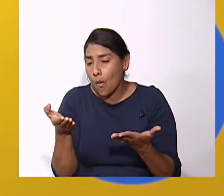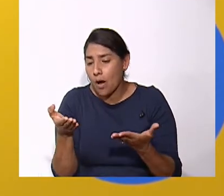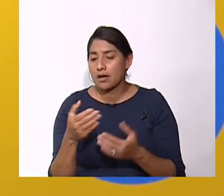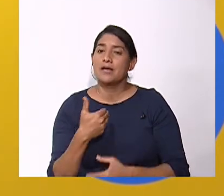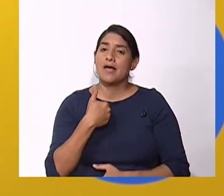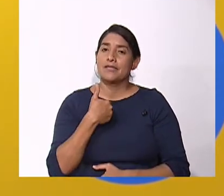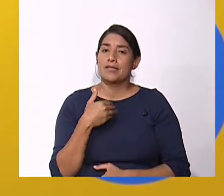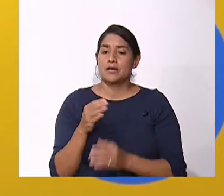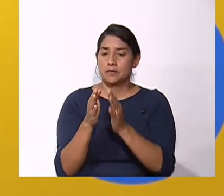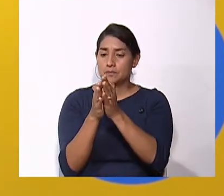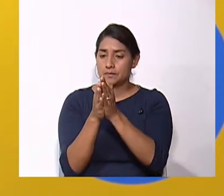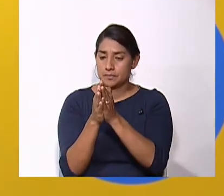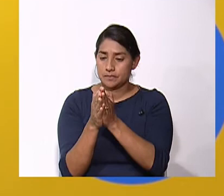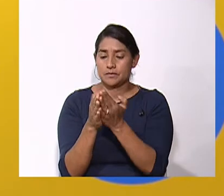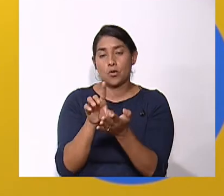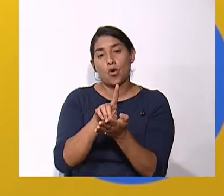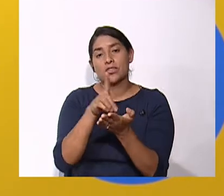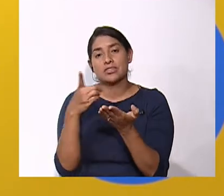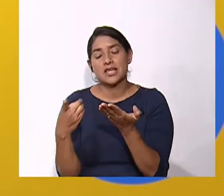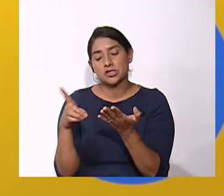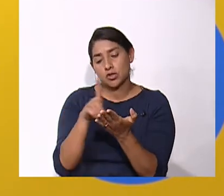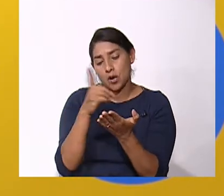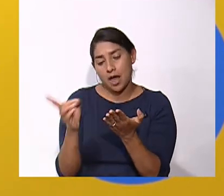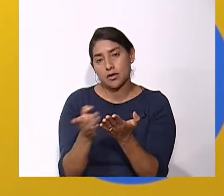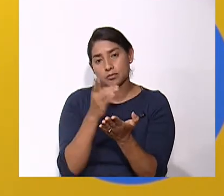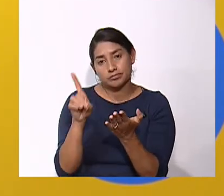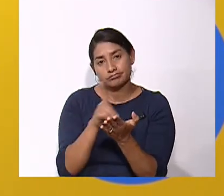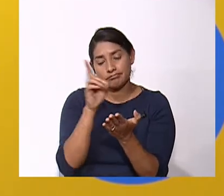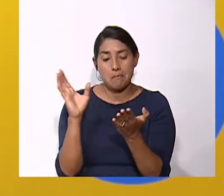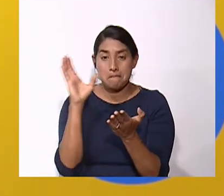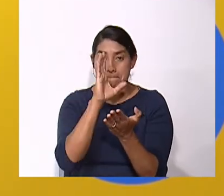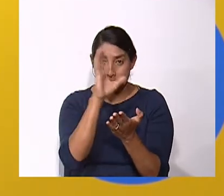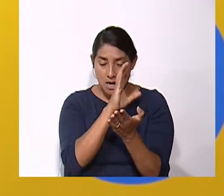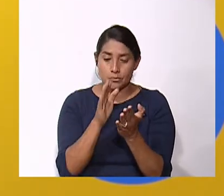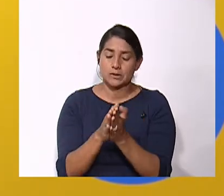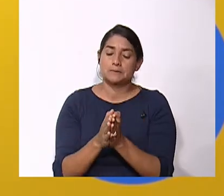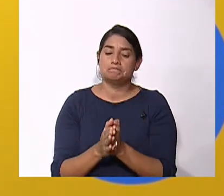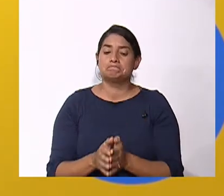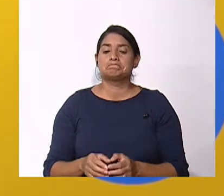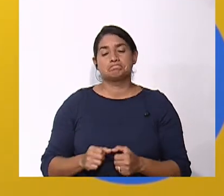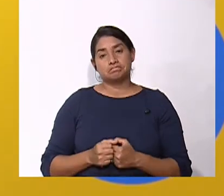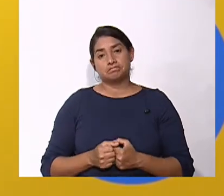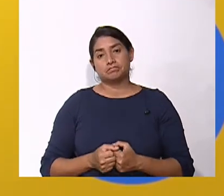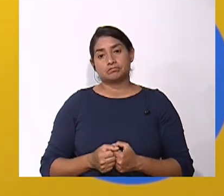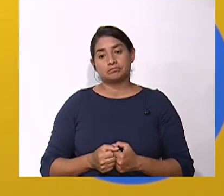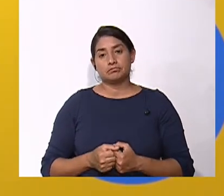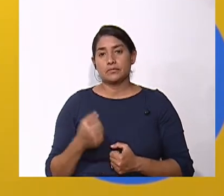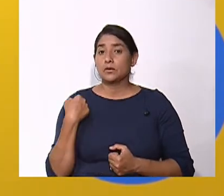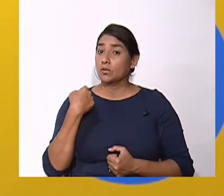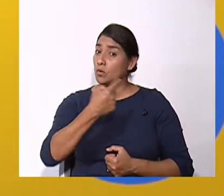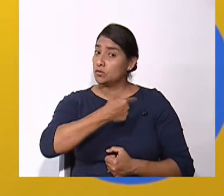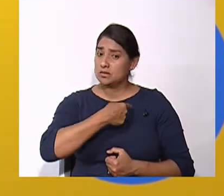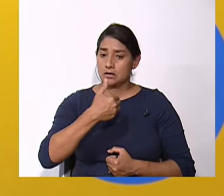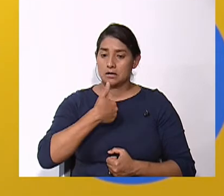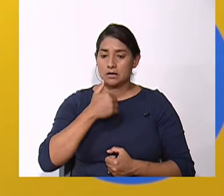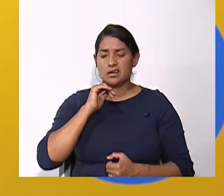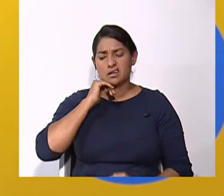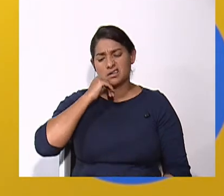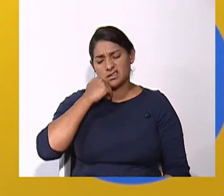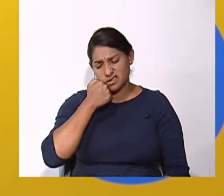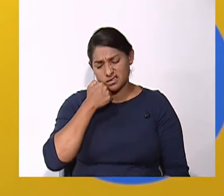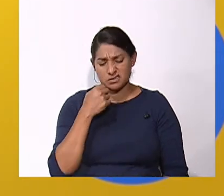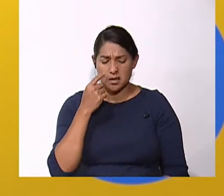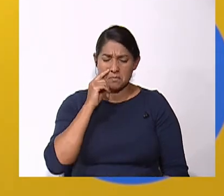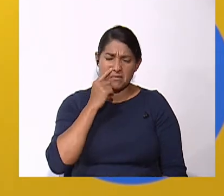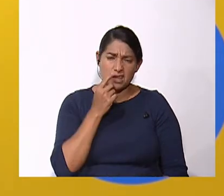que tengan cerca un diccionario. A ver, no nos tiene que dar pereza,